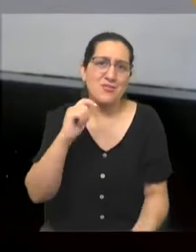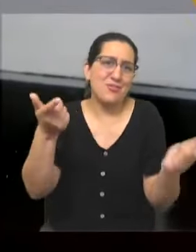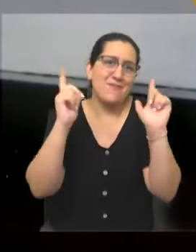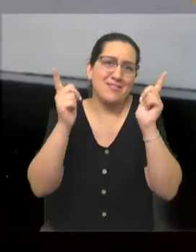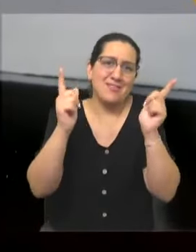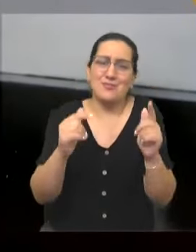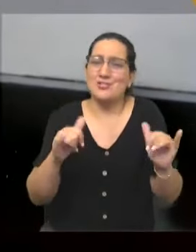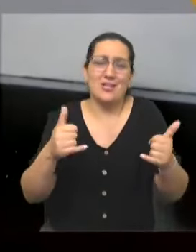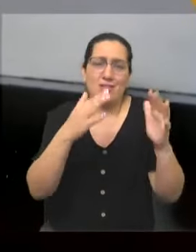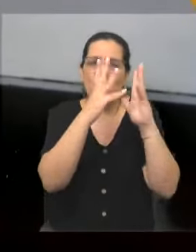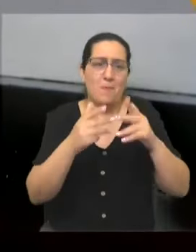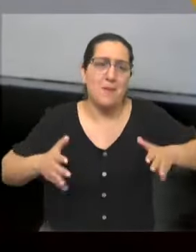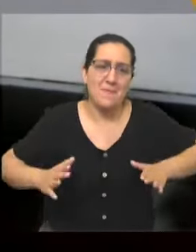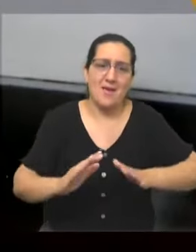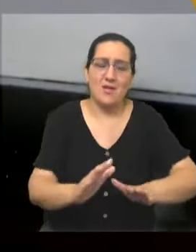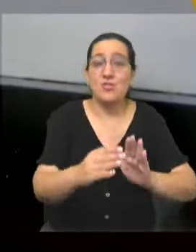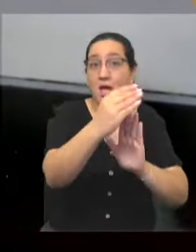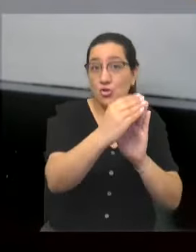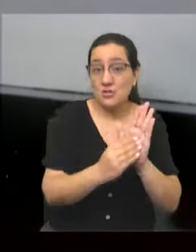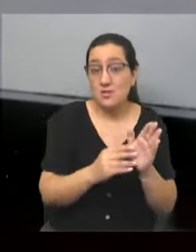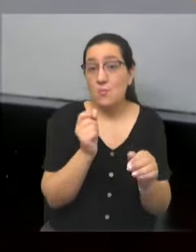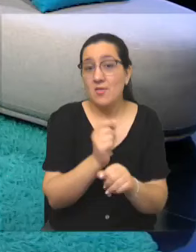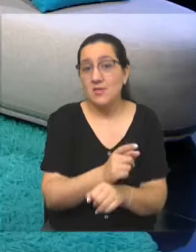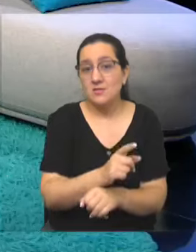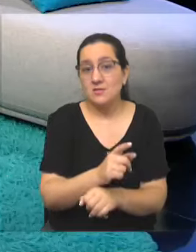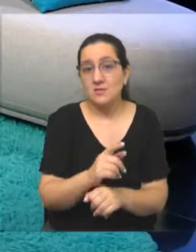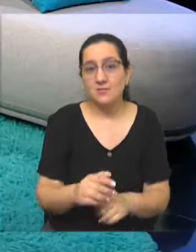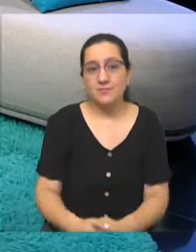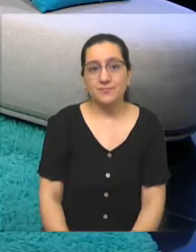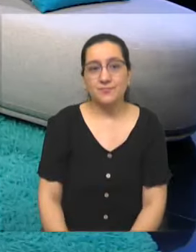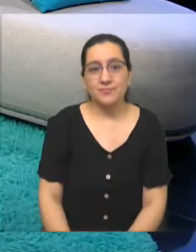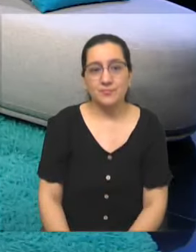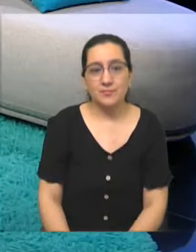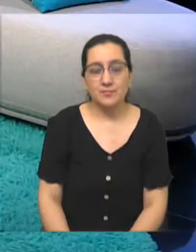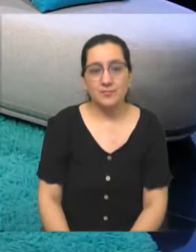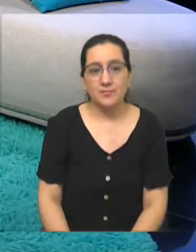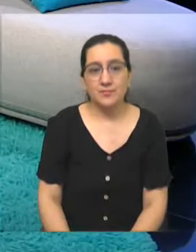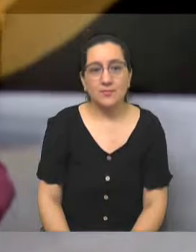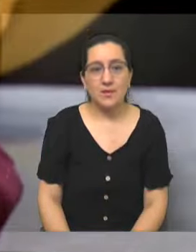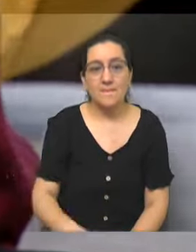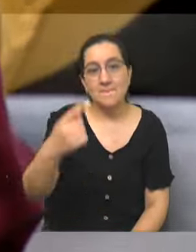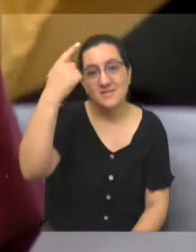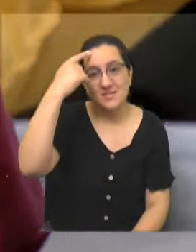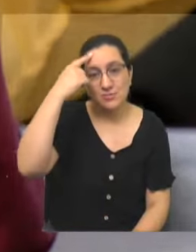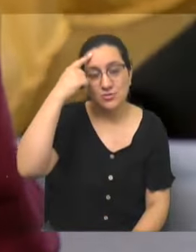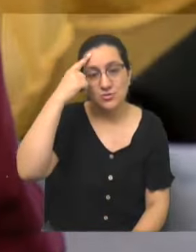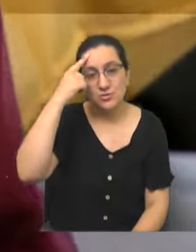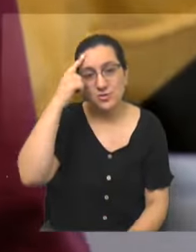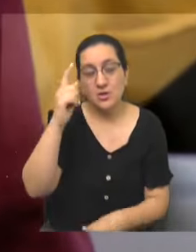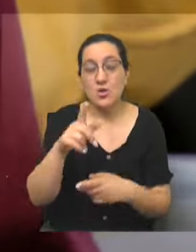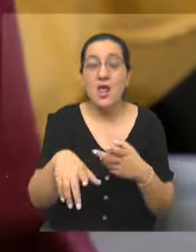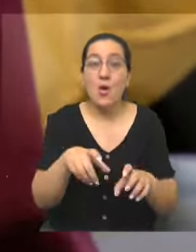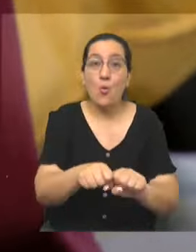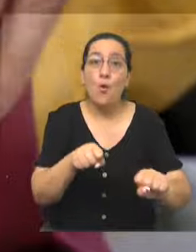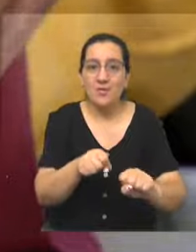está todo preparado. Te inscribís y nos mandaron de regalito unas toallitas. Pensamos que era una cuerda para atar a los niños, pero